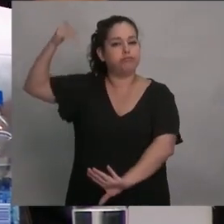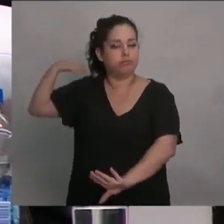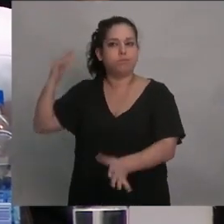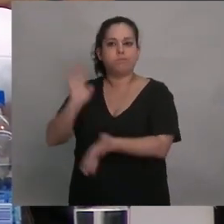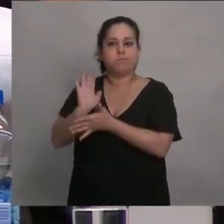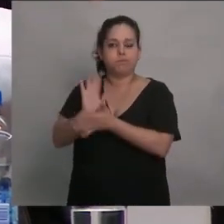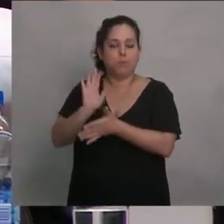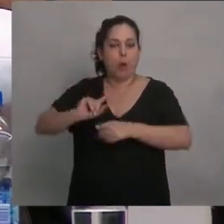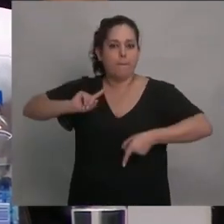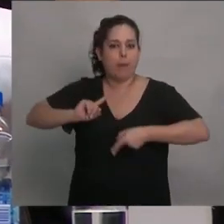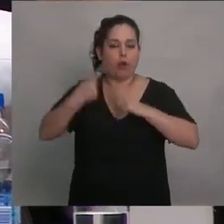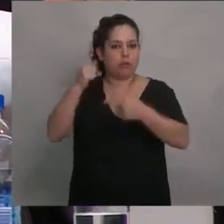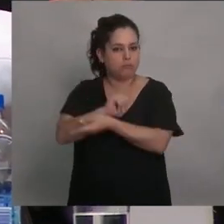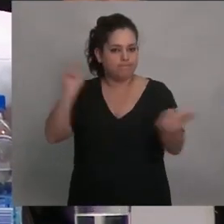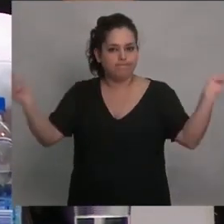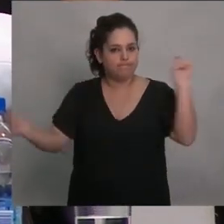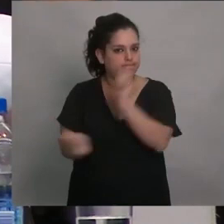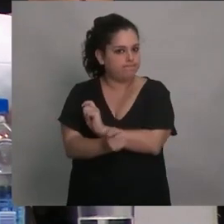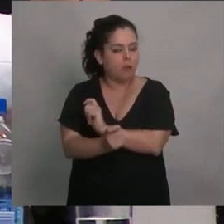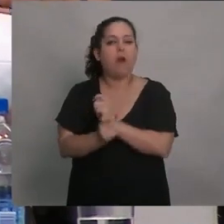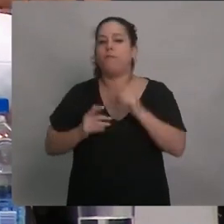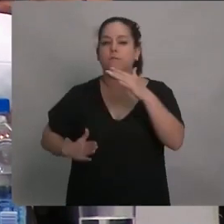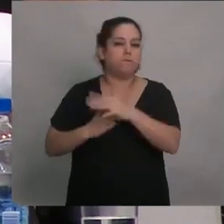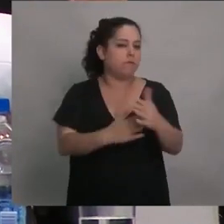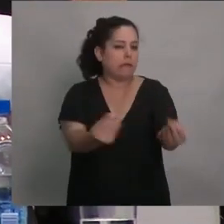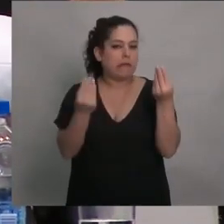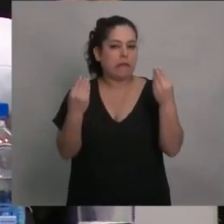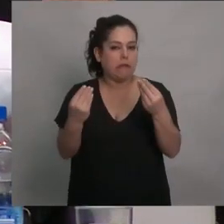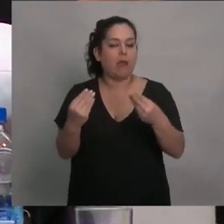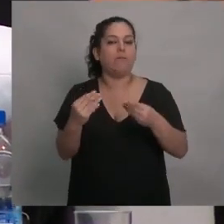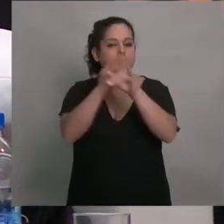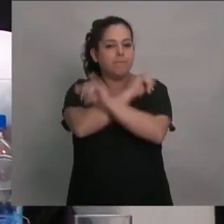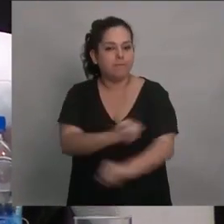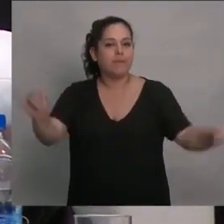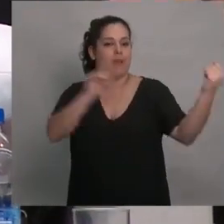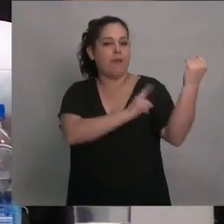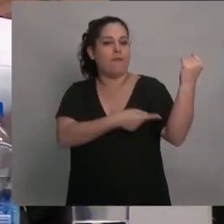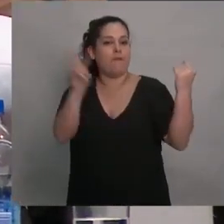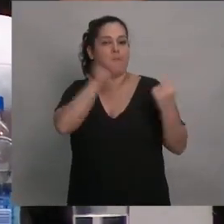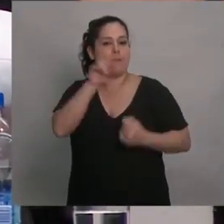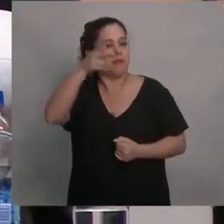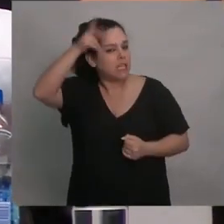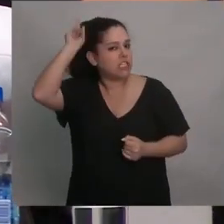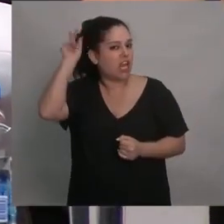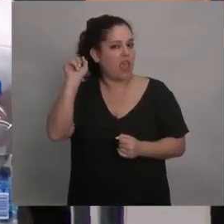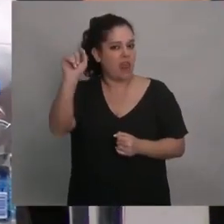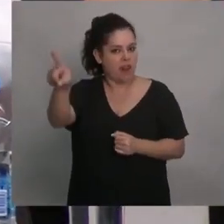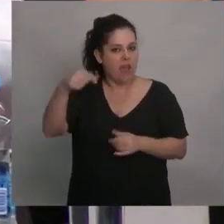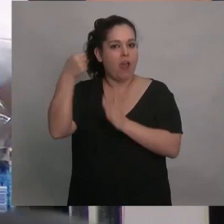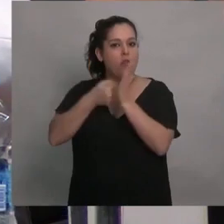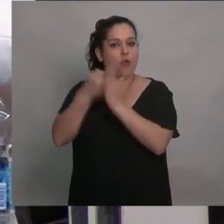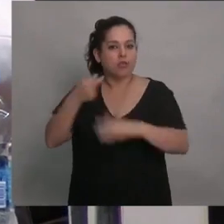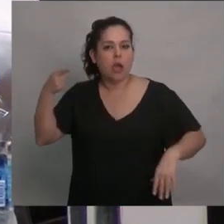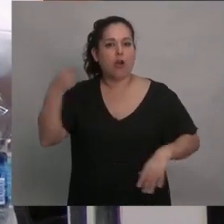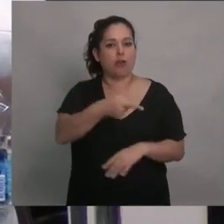salto político y teórico fundamental fue la famosa consigna de las feministas chilenas en su lucha contra